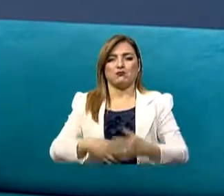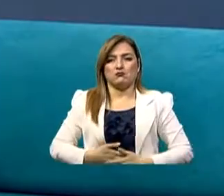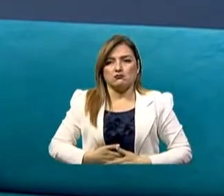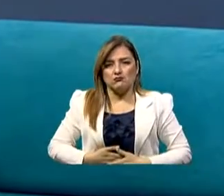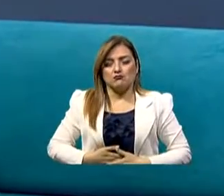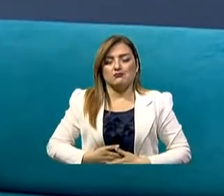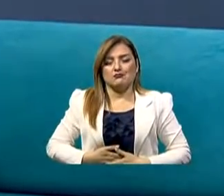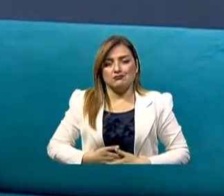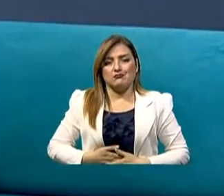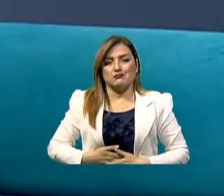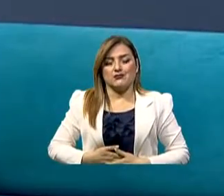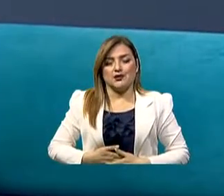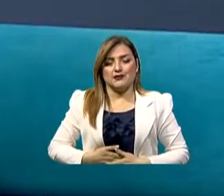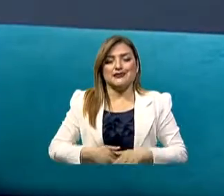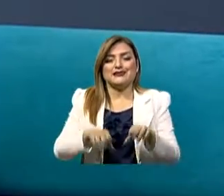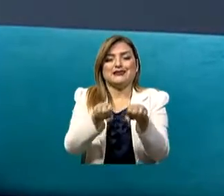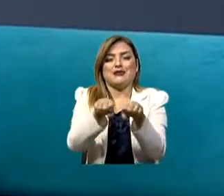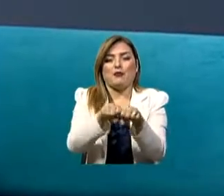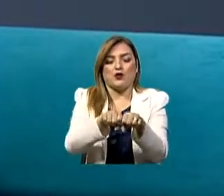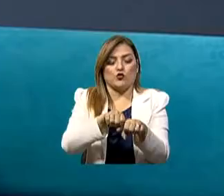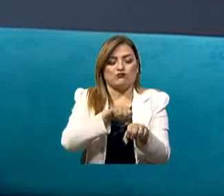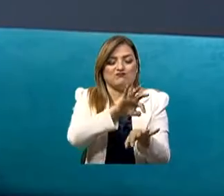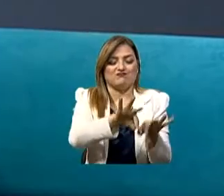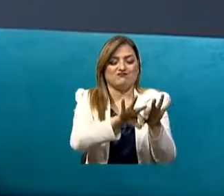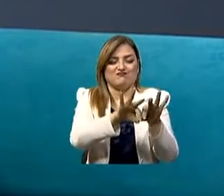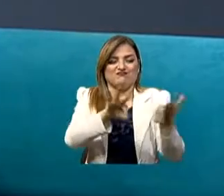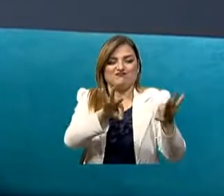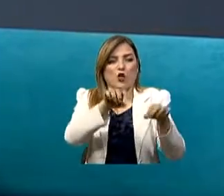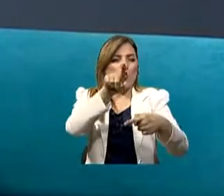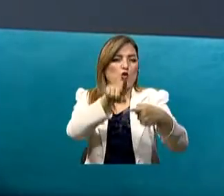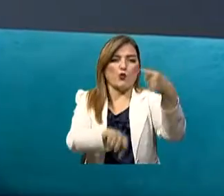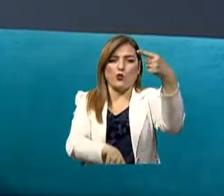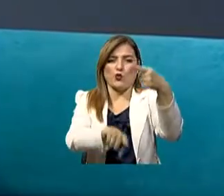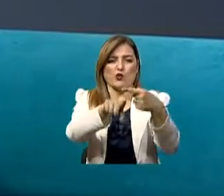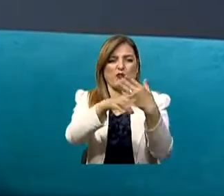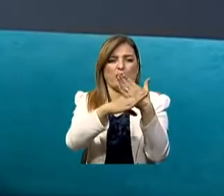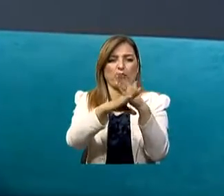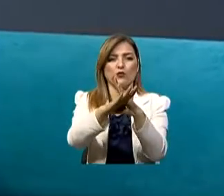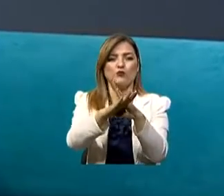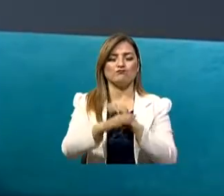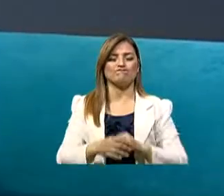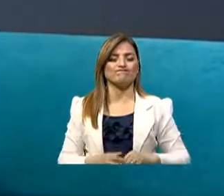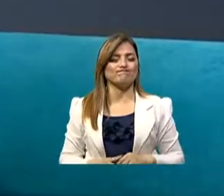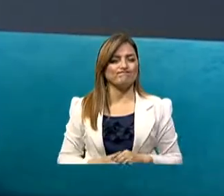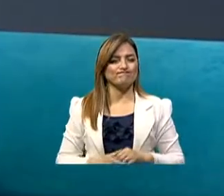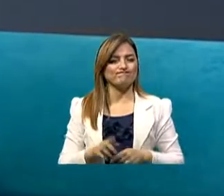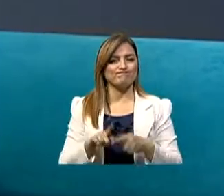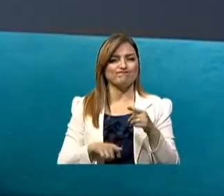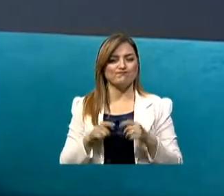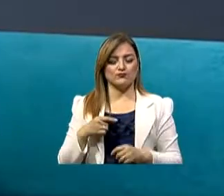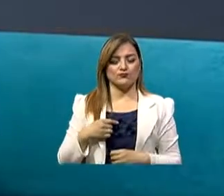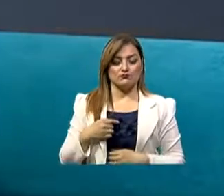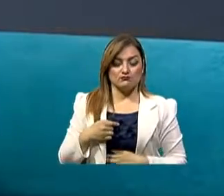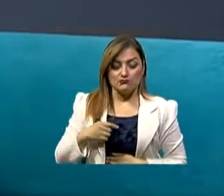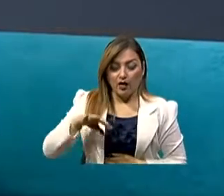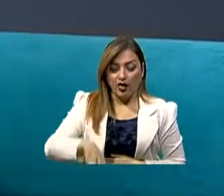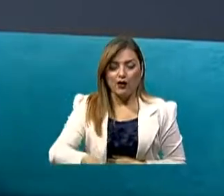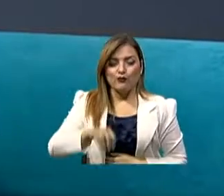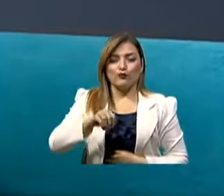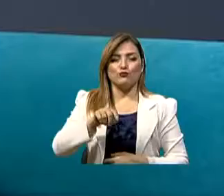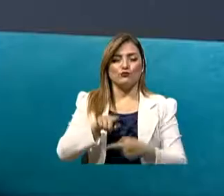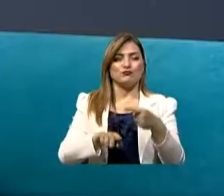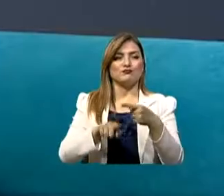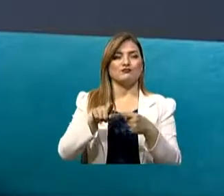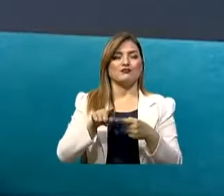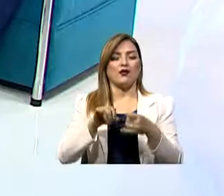podía ni siquiera amarrar los cordones de los zapatos era muy limitante no podía lanzarme a cosas no podía yo